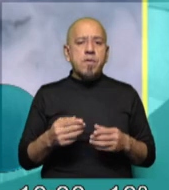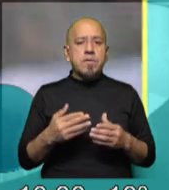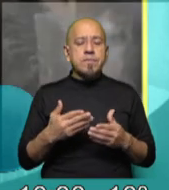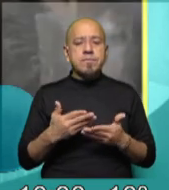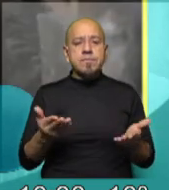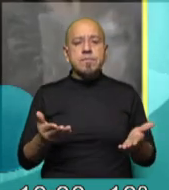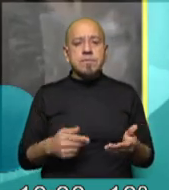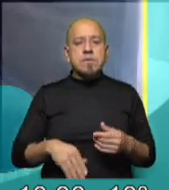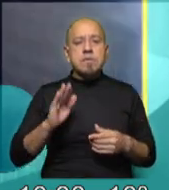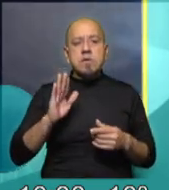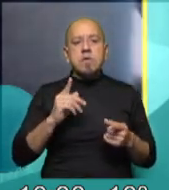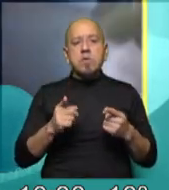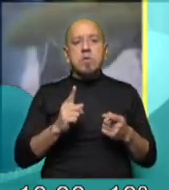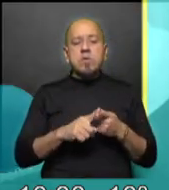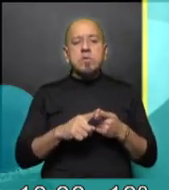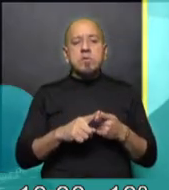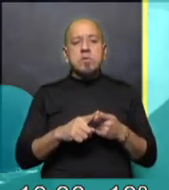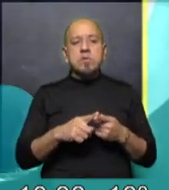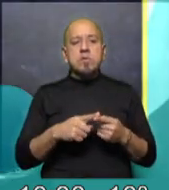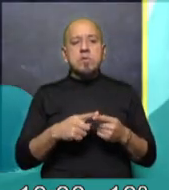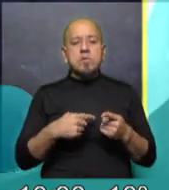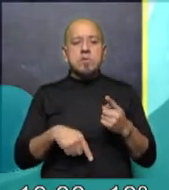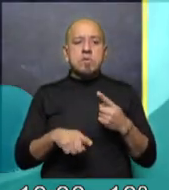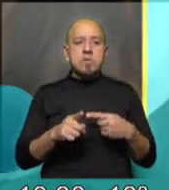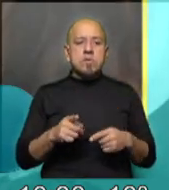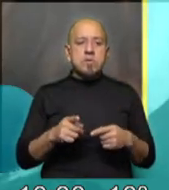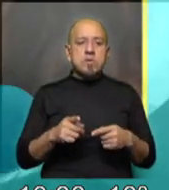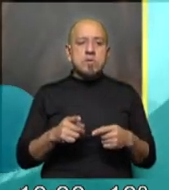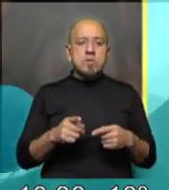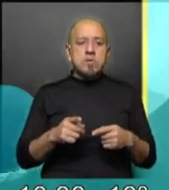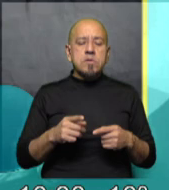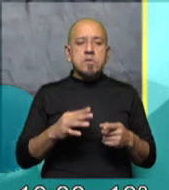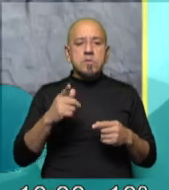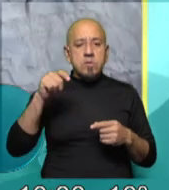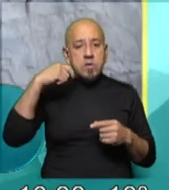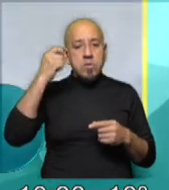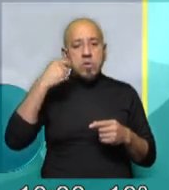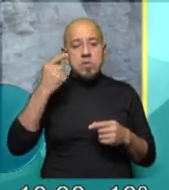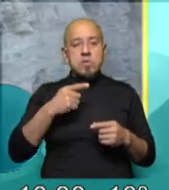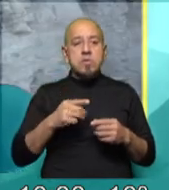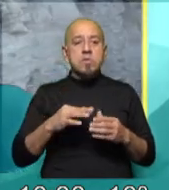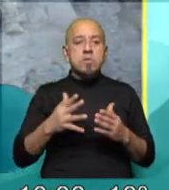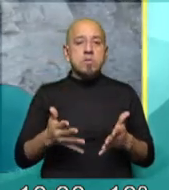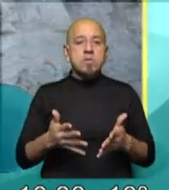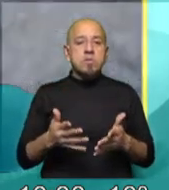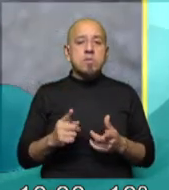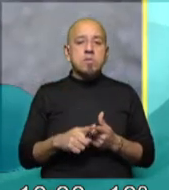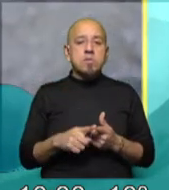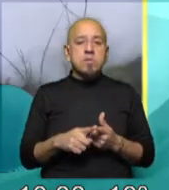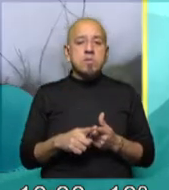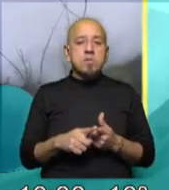habla de las deudas que tenemos con nosotros mismos, con nuestro pasado, etc. Es una muy buena película, no intenta ser más de lo que es, se